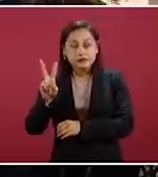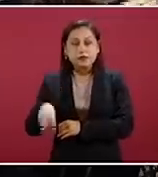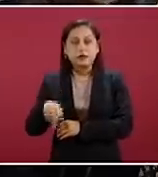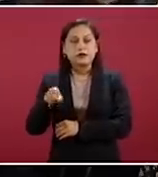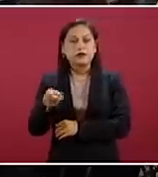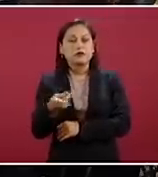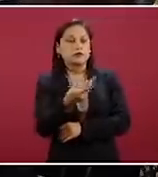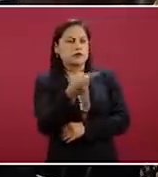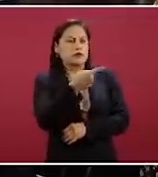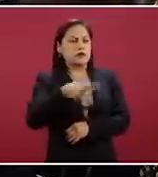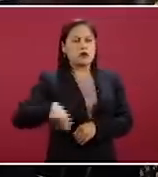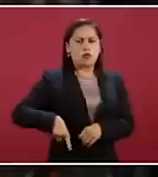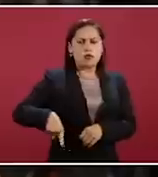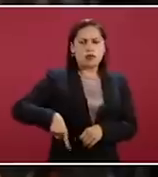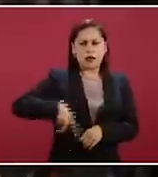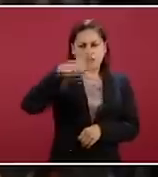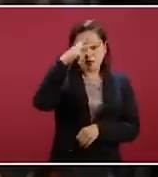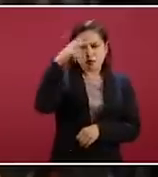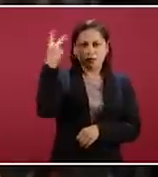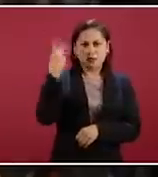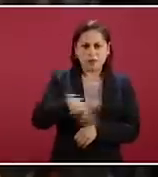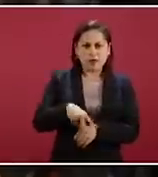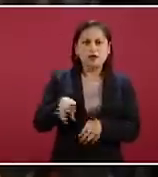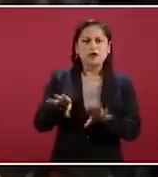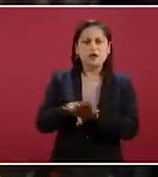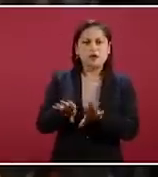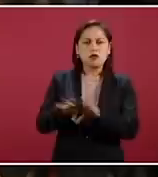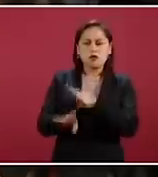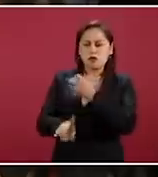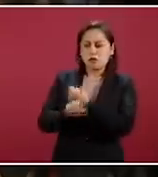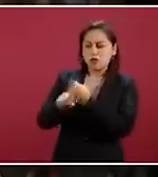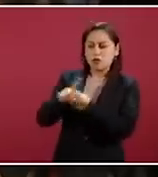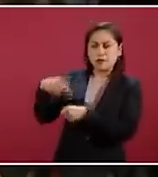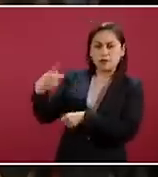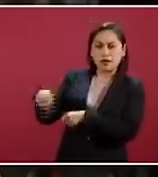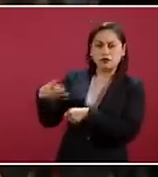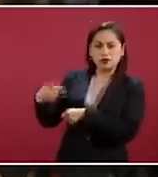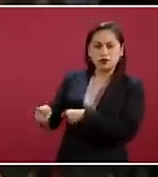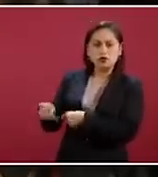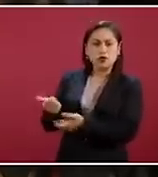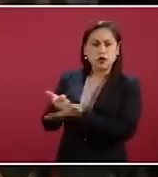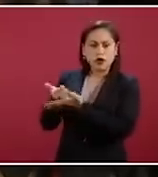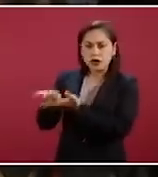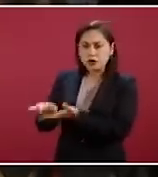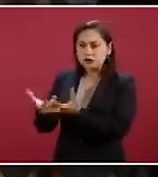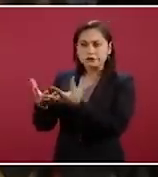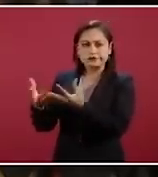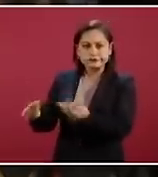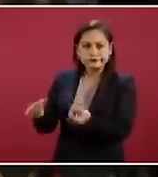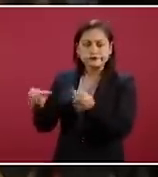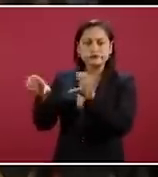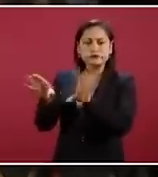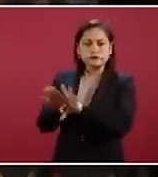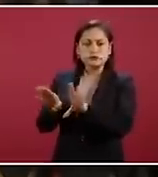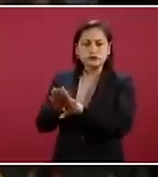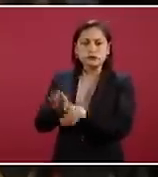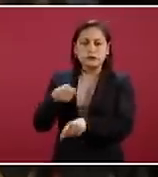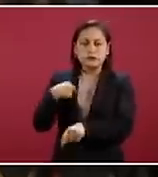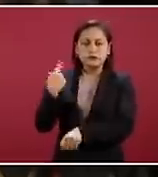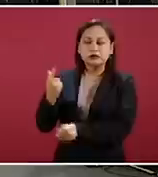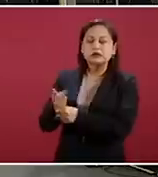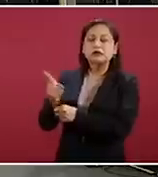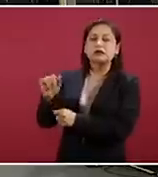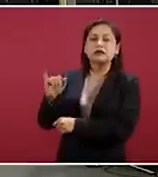México para remediar este problema de Interjet, que, pues, que por lo que se sabe está a punto de la quiebra?